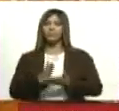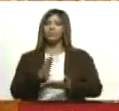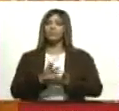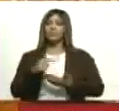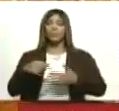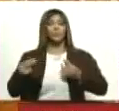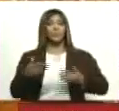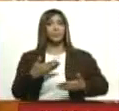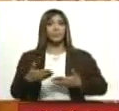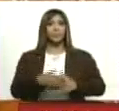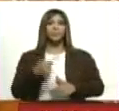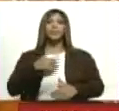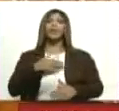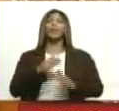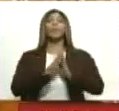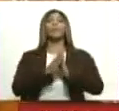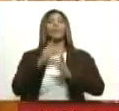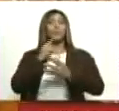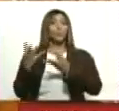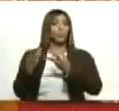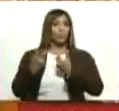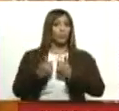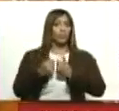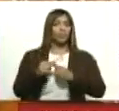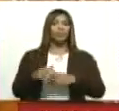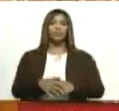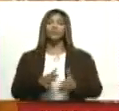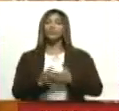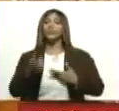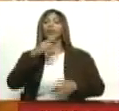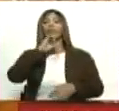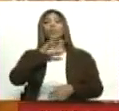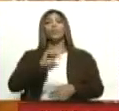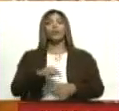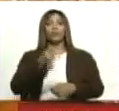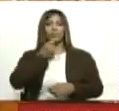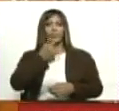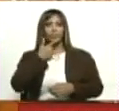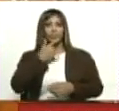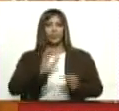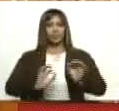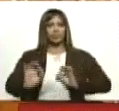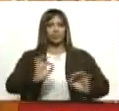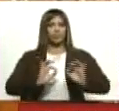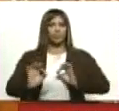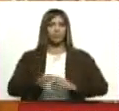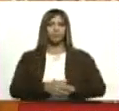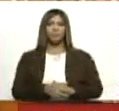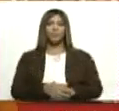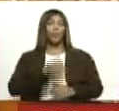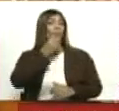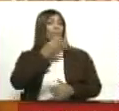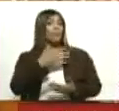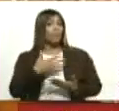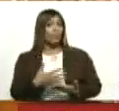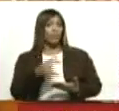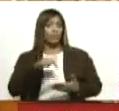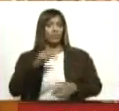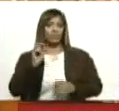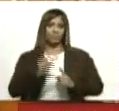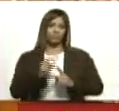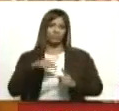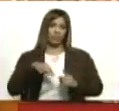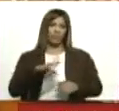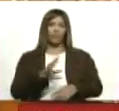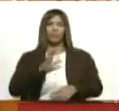Buena Vibra. Y quisiera que por favor nos comentes acerca de la historia de esta maravillosa obra. Bueno, Capoyepú,